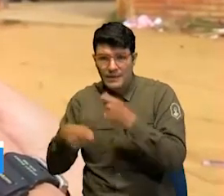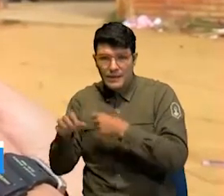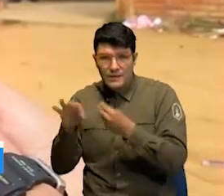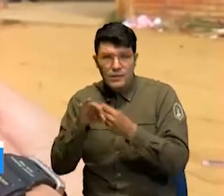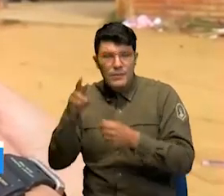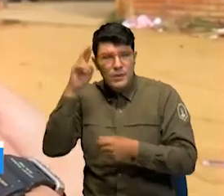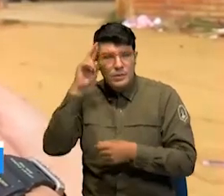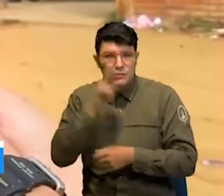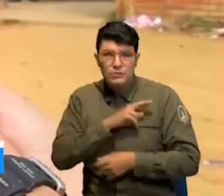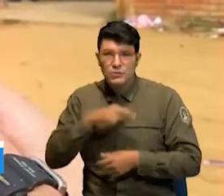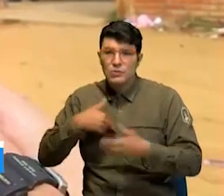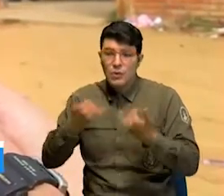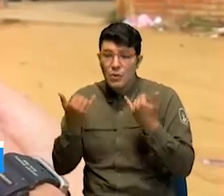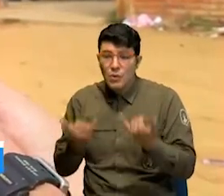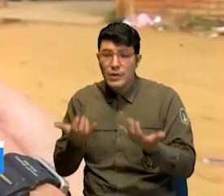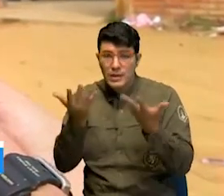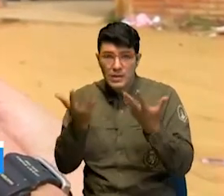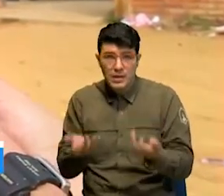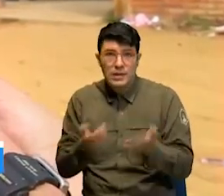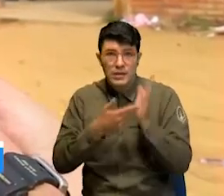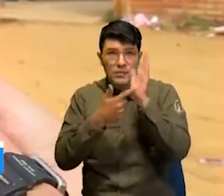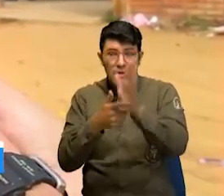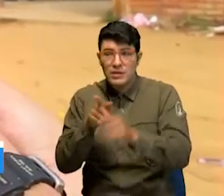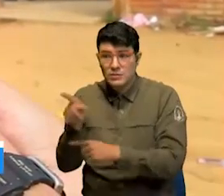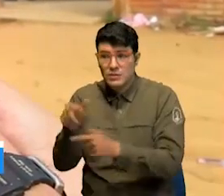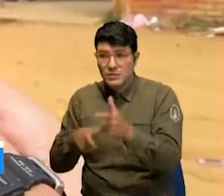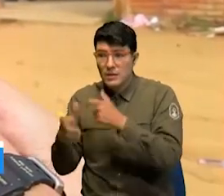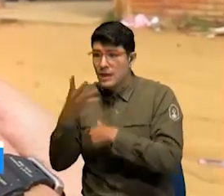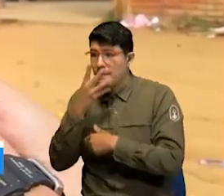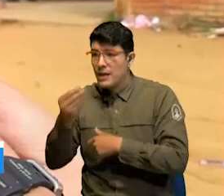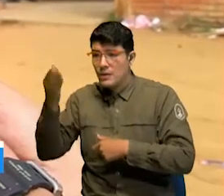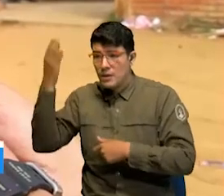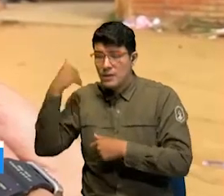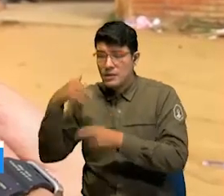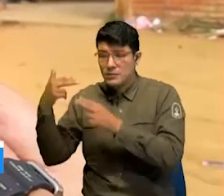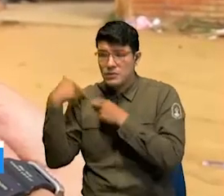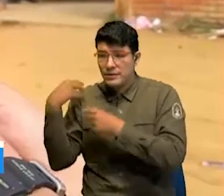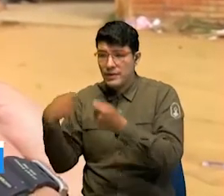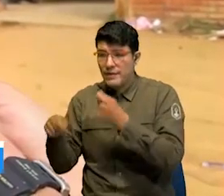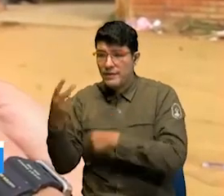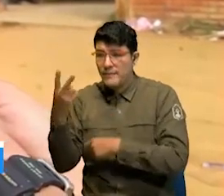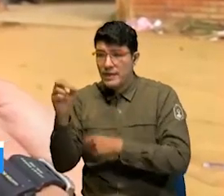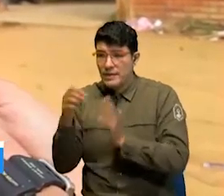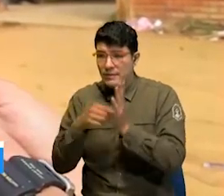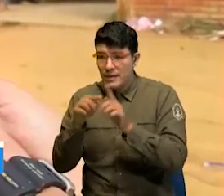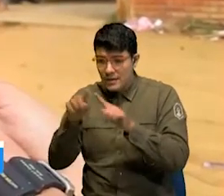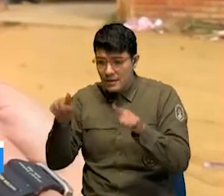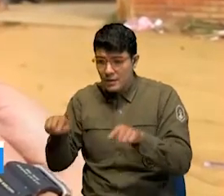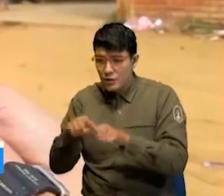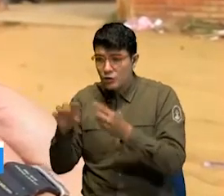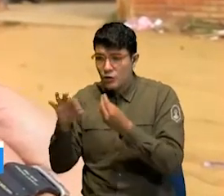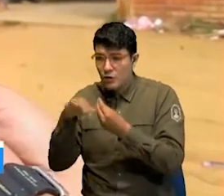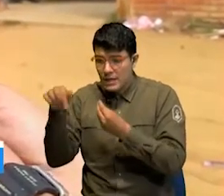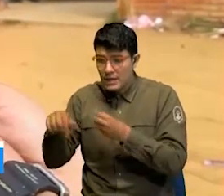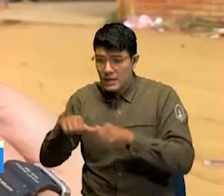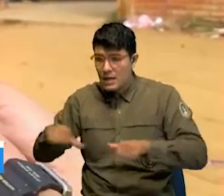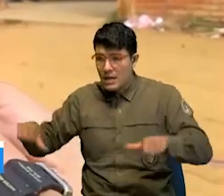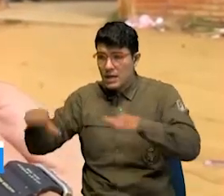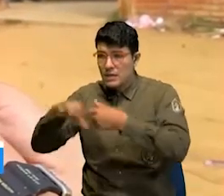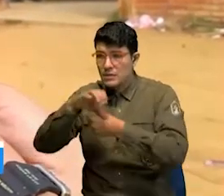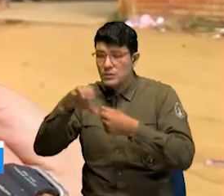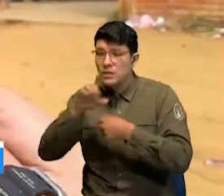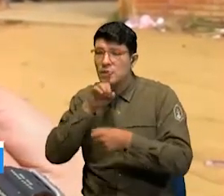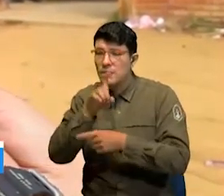demostrar que quienes eran responsables de distribuir 20 mil dosis al mes sobre este sector de la ciudad de bucaramanga